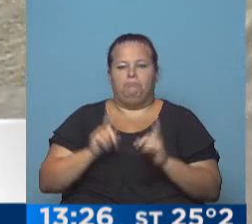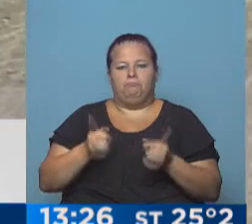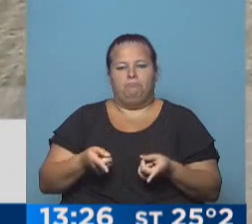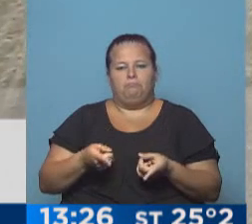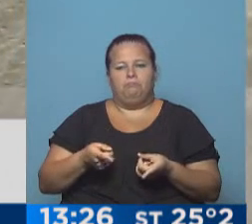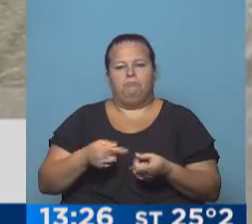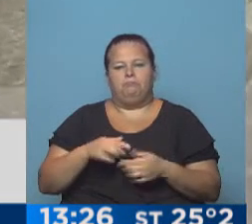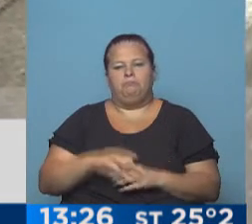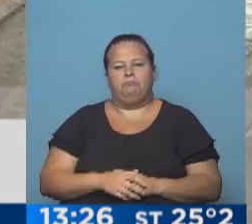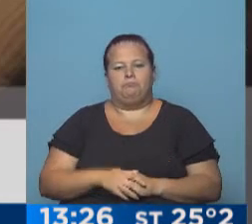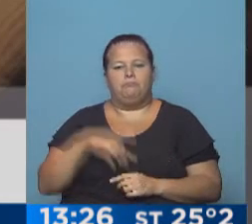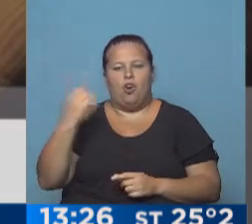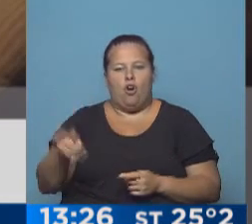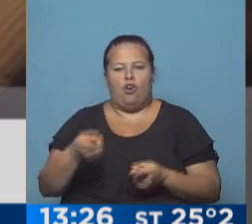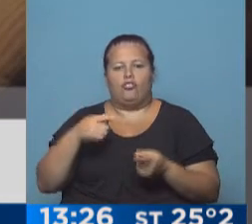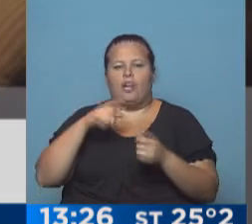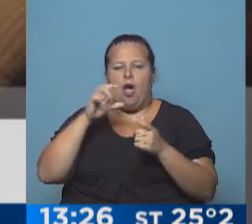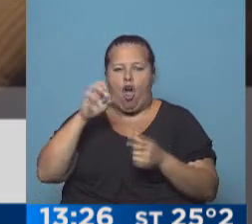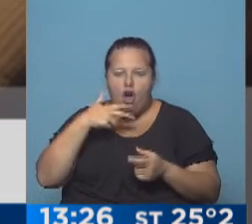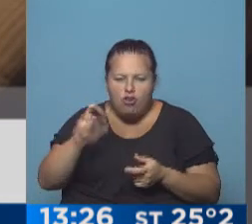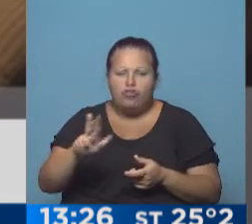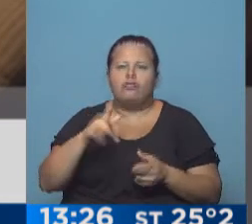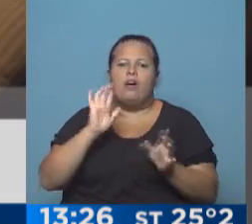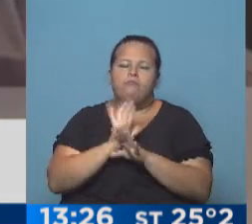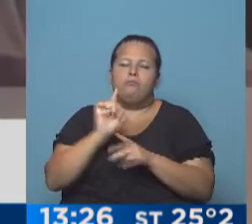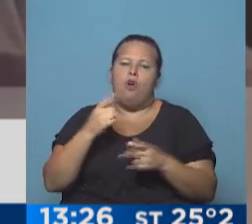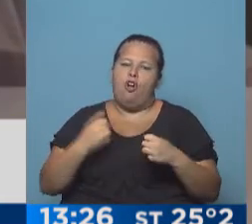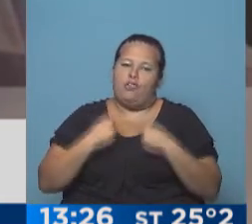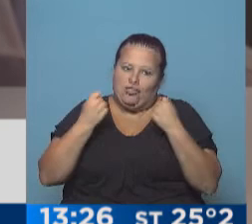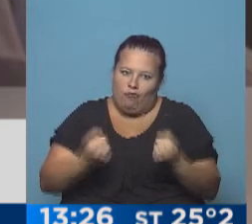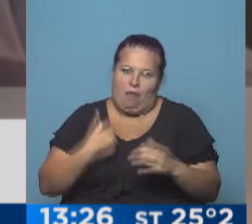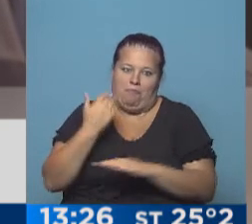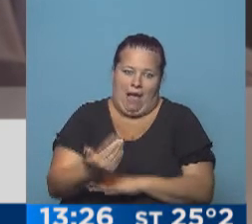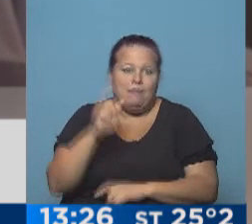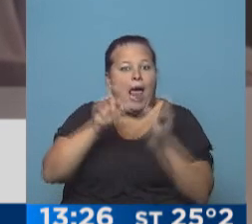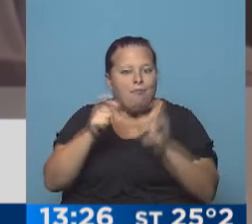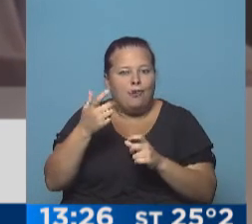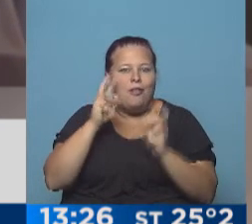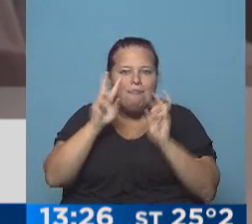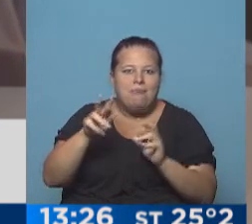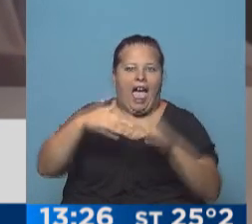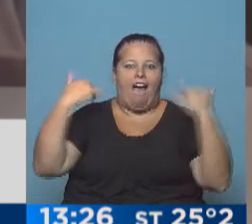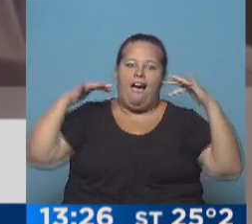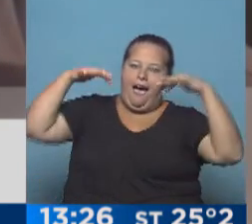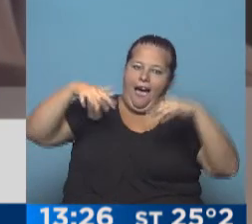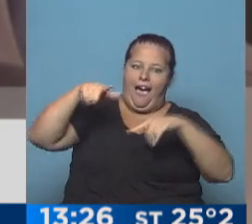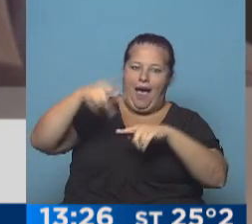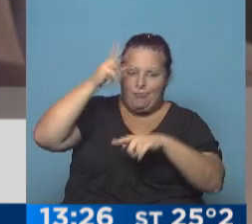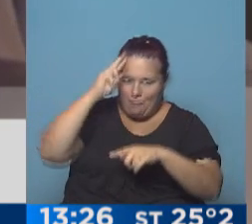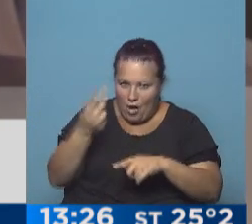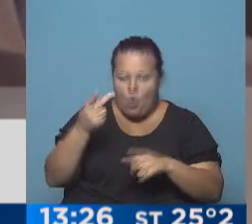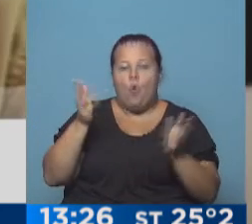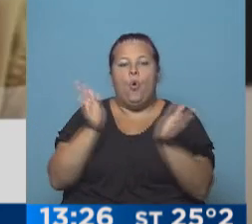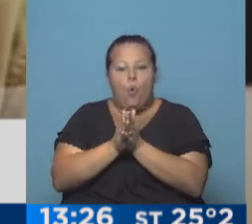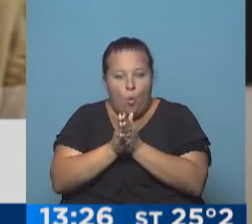La Teta Asustada, nominada al Oscar. Nos hace un poco reforzarnos, porque la gente nos está empezando a ver de afuera. Y gracias a la